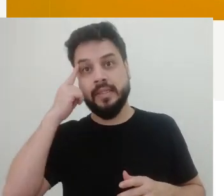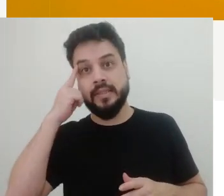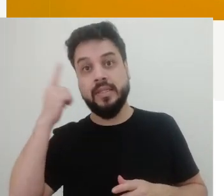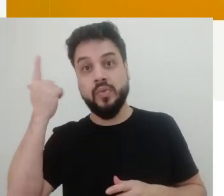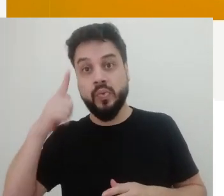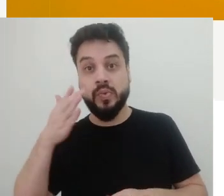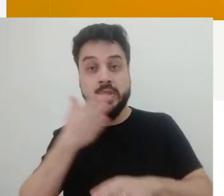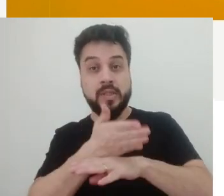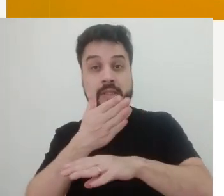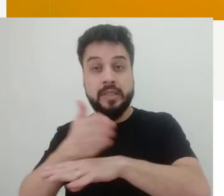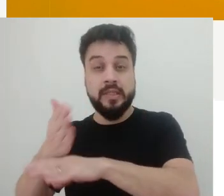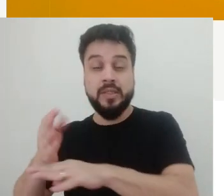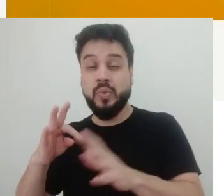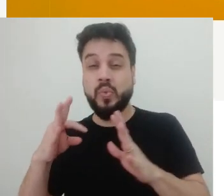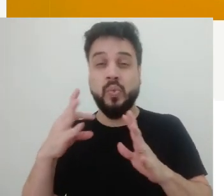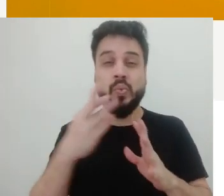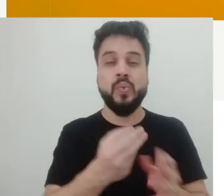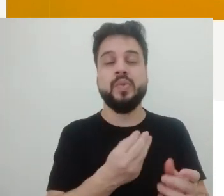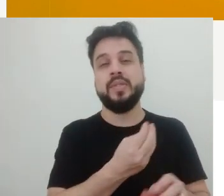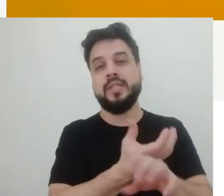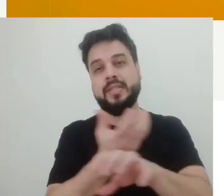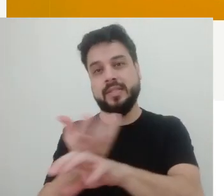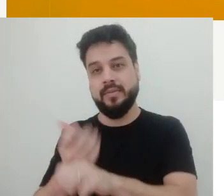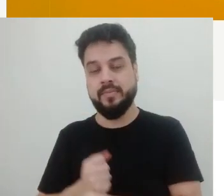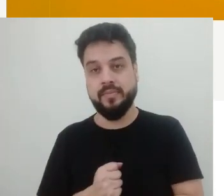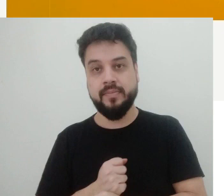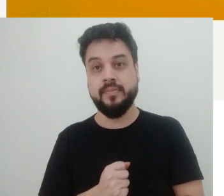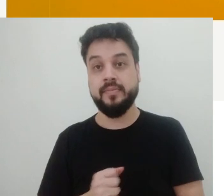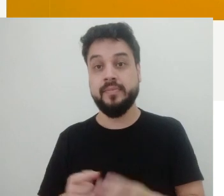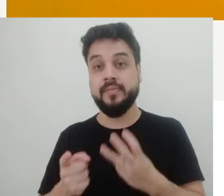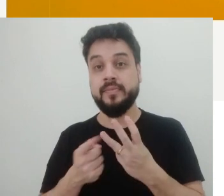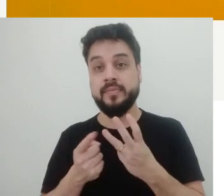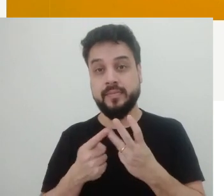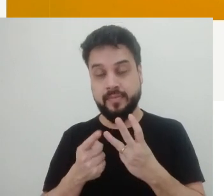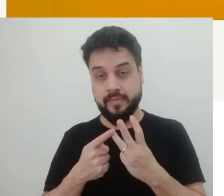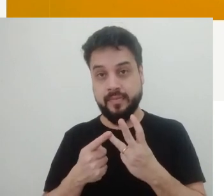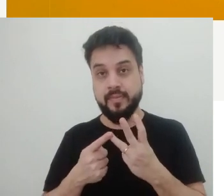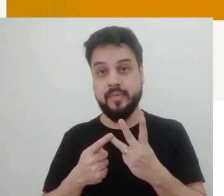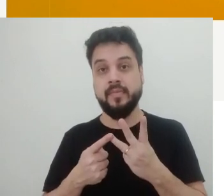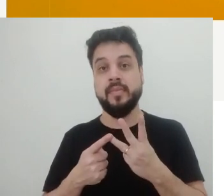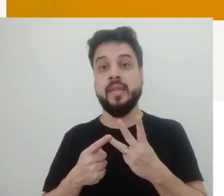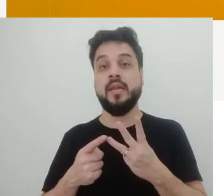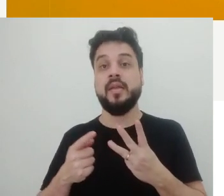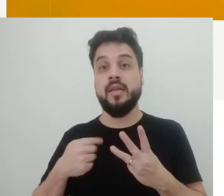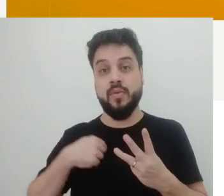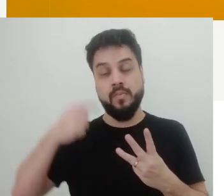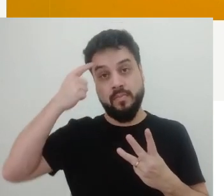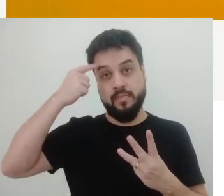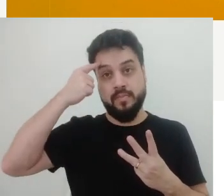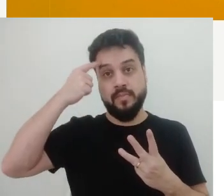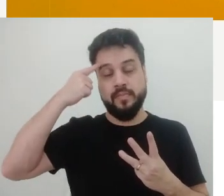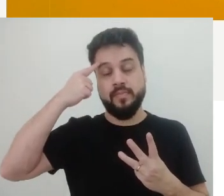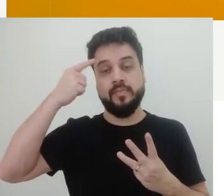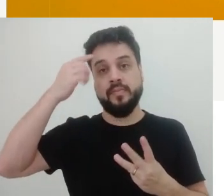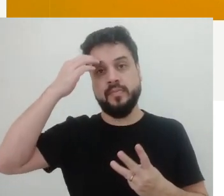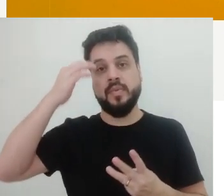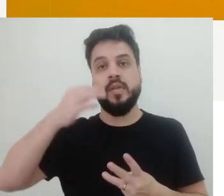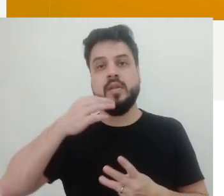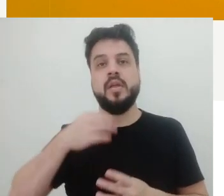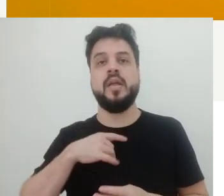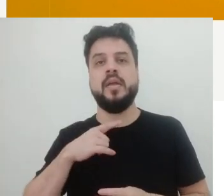estamos obligados a recortar el conocimiento, que no podemos entrar al conocimiento sin